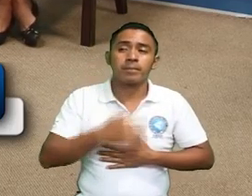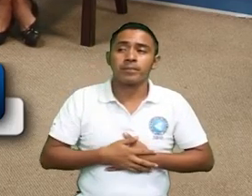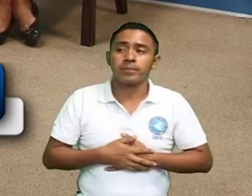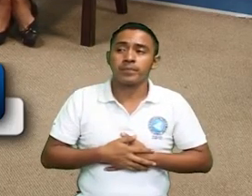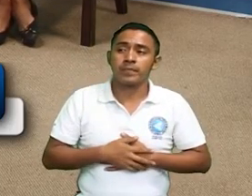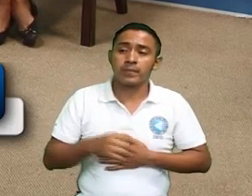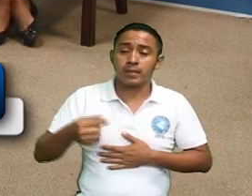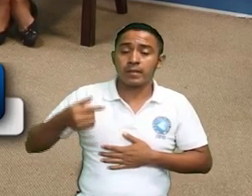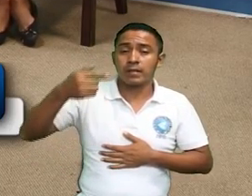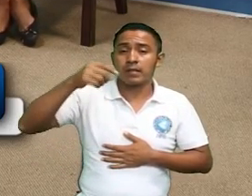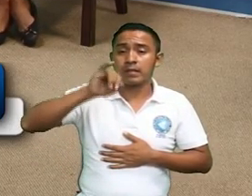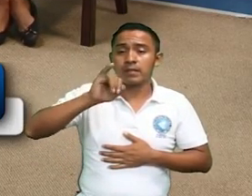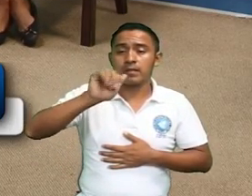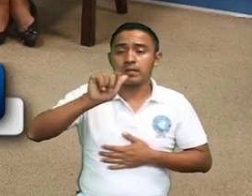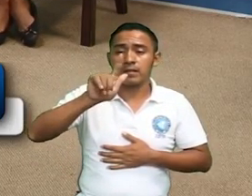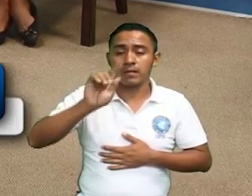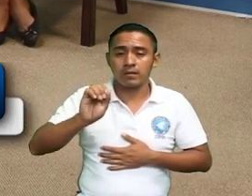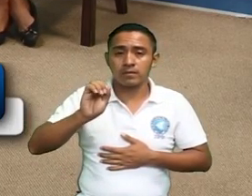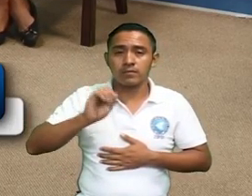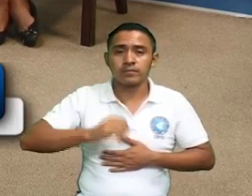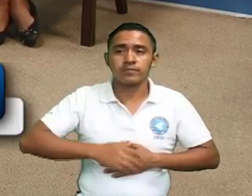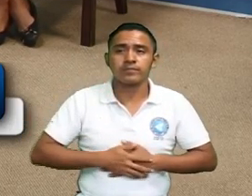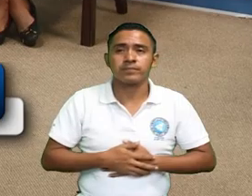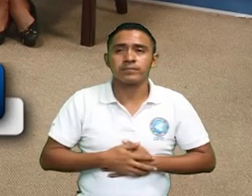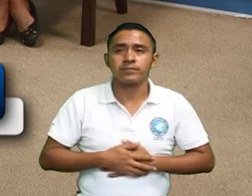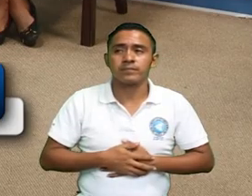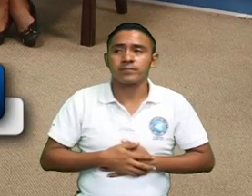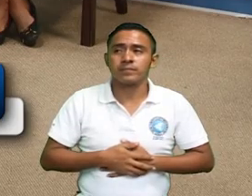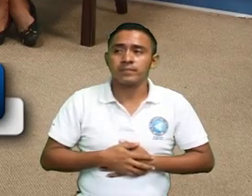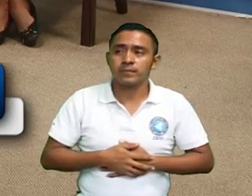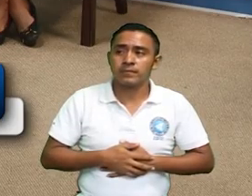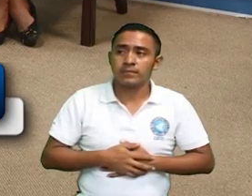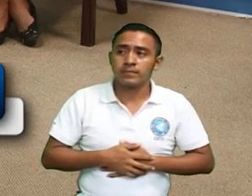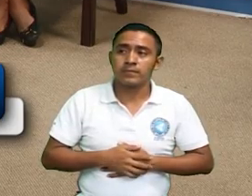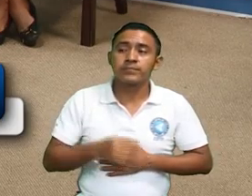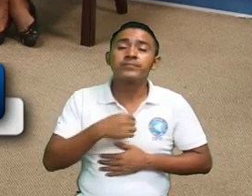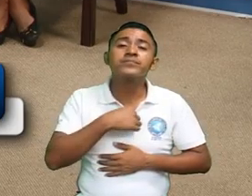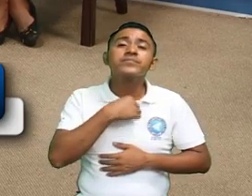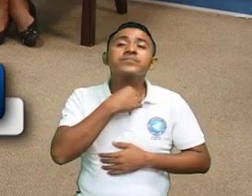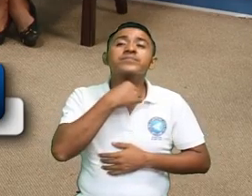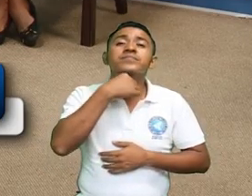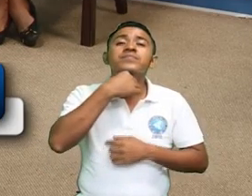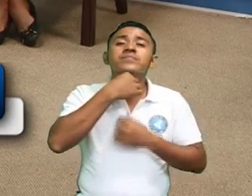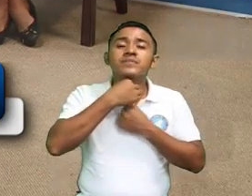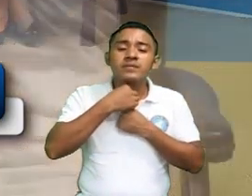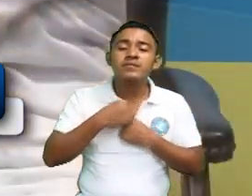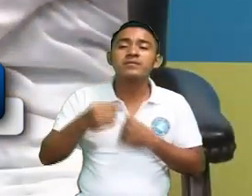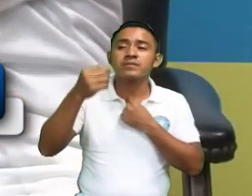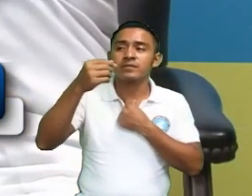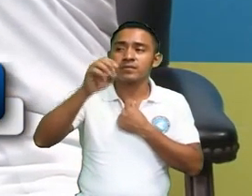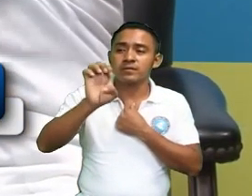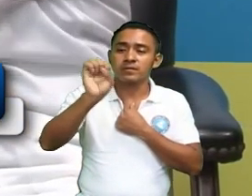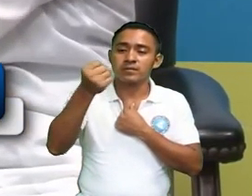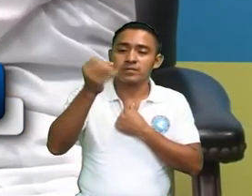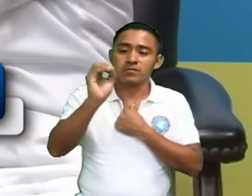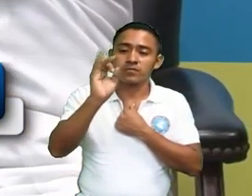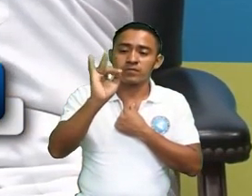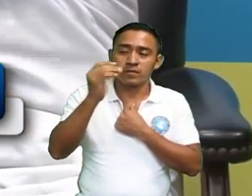es más que, bueno, como este amigo que se llama esófago, y